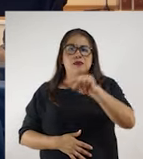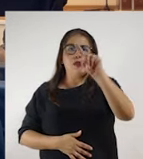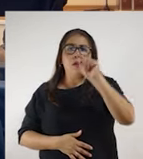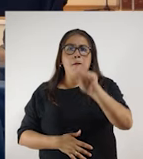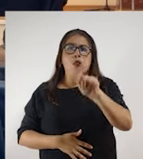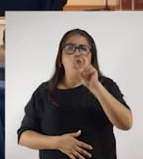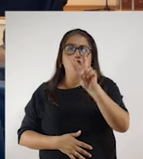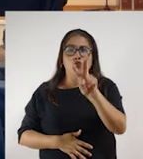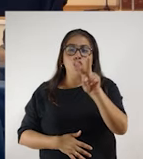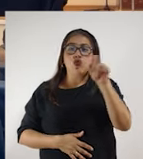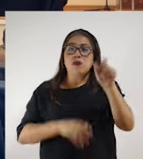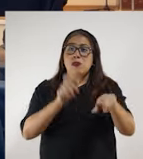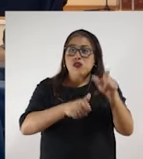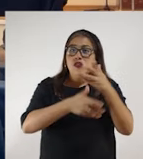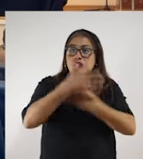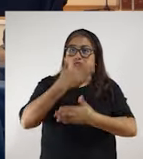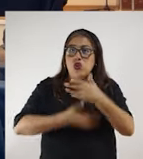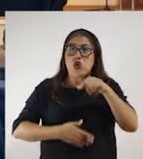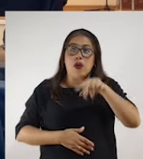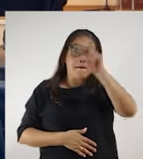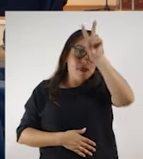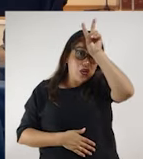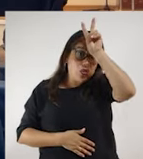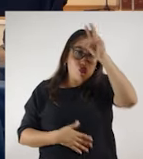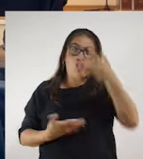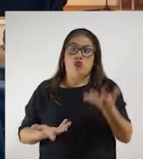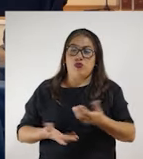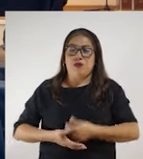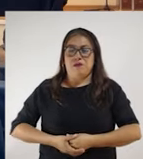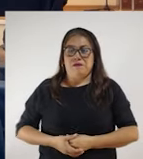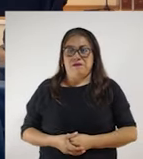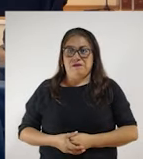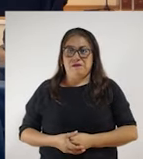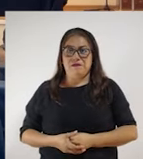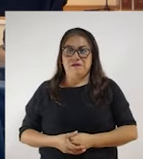3,2 millones personas con discapacidad en el país.